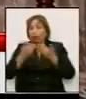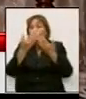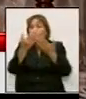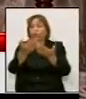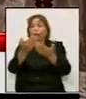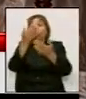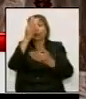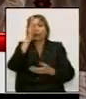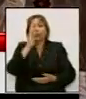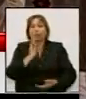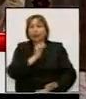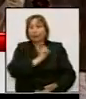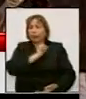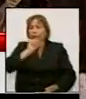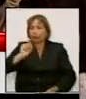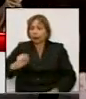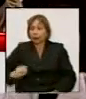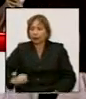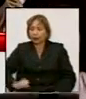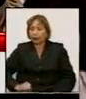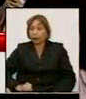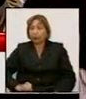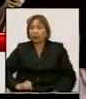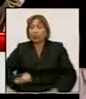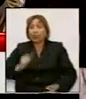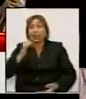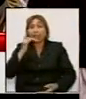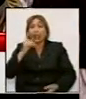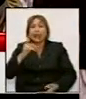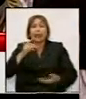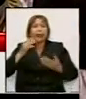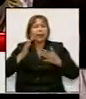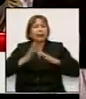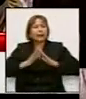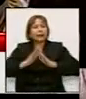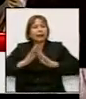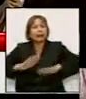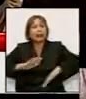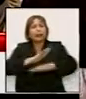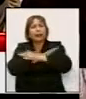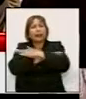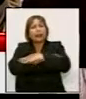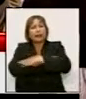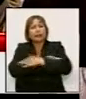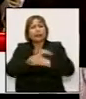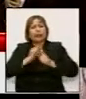Concédele, Señor, el descanso